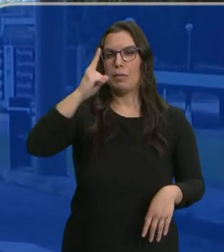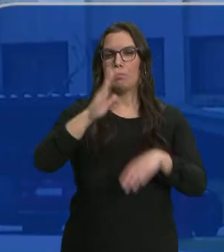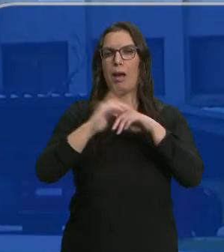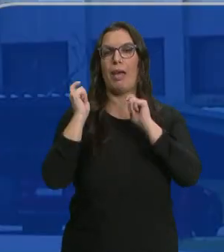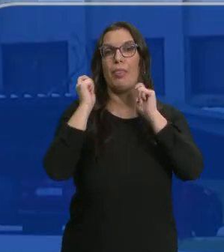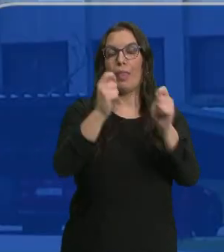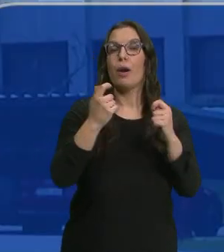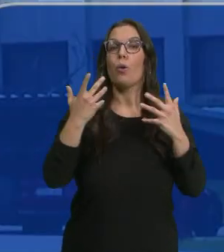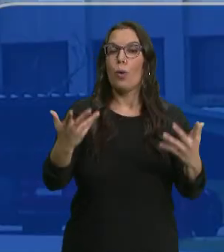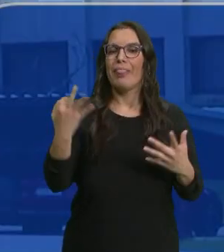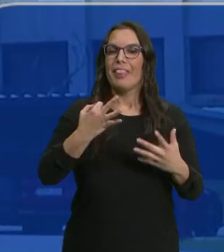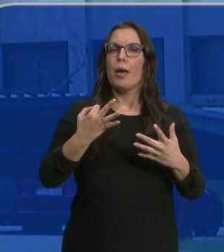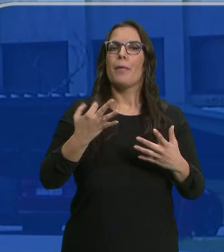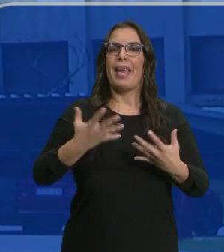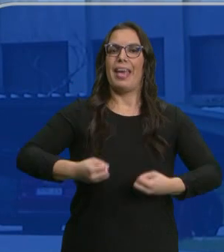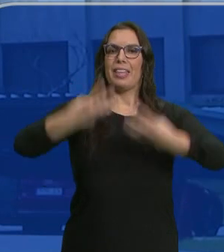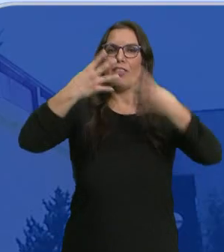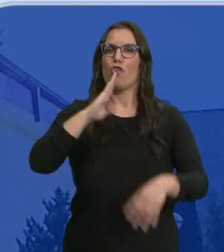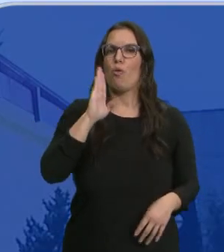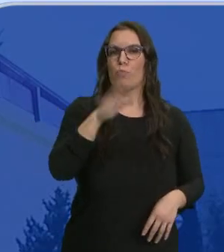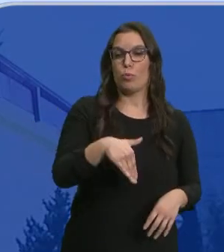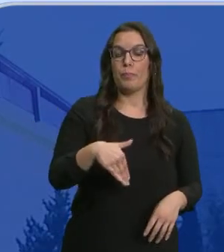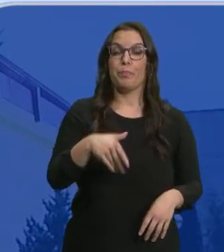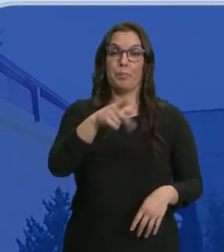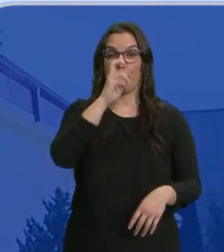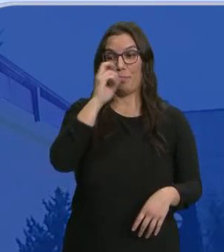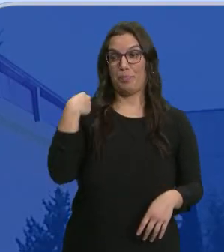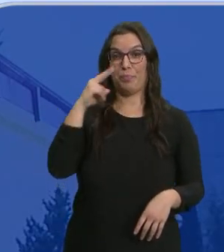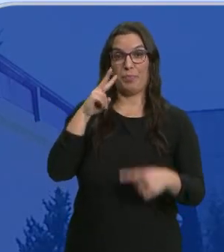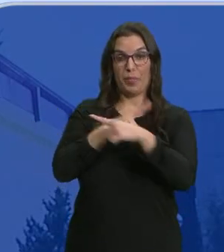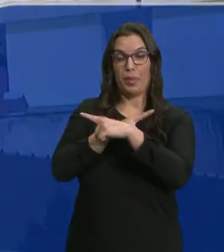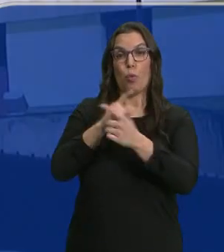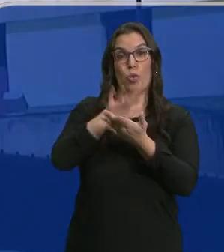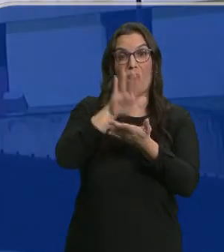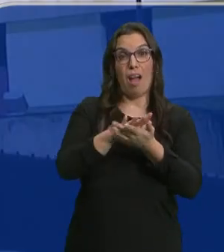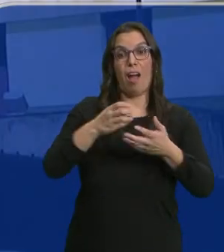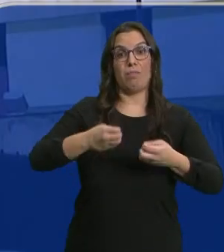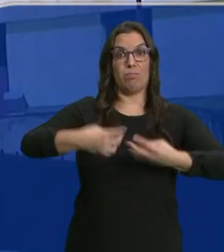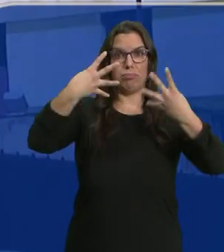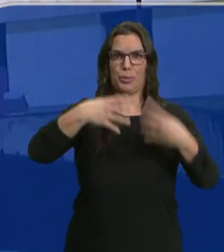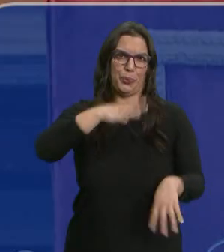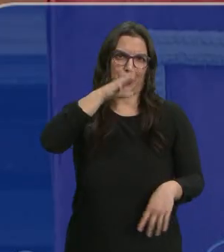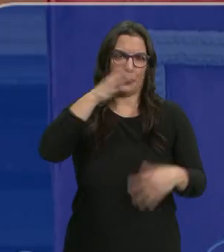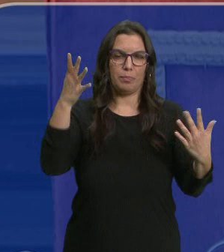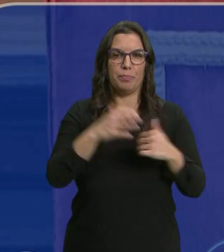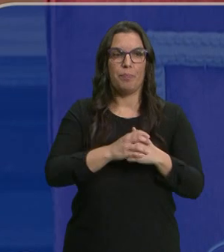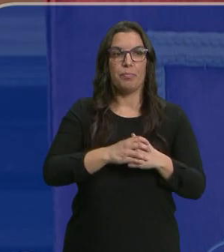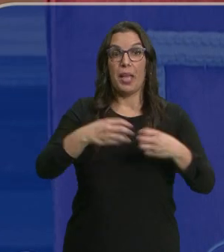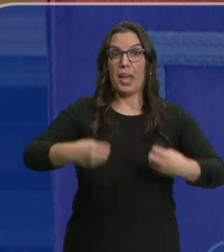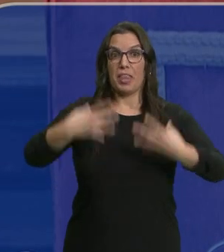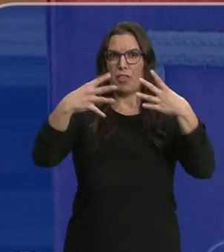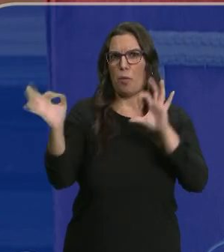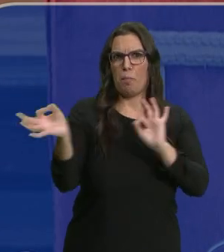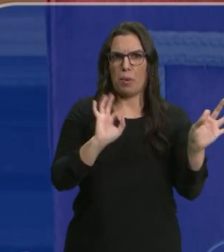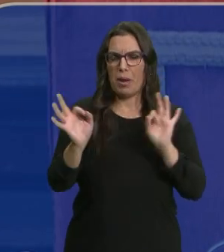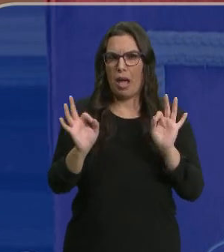Espacial Española, contar con un edificio adecuado. Y el antiguo búnker de Caja España, luego de Unicaja, supera las expectativas. Un edificio preparado